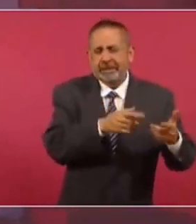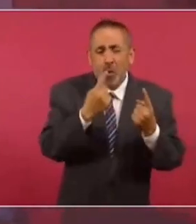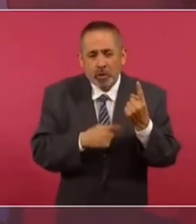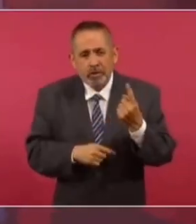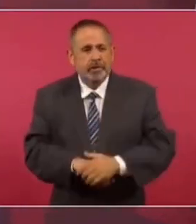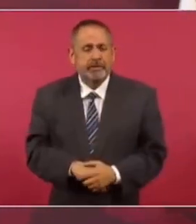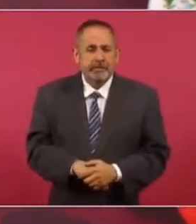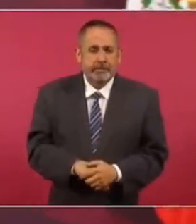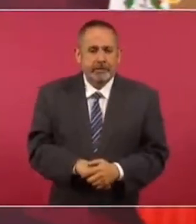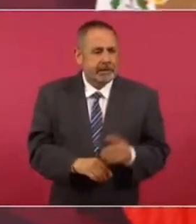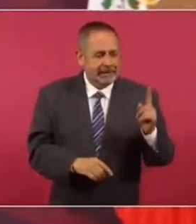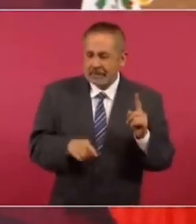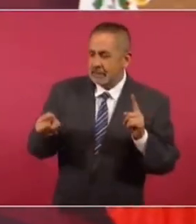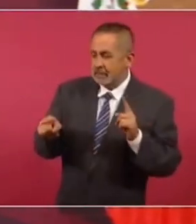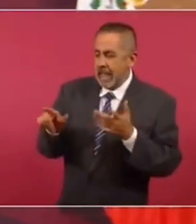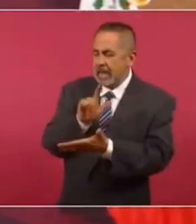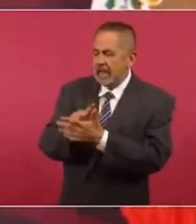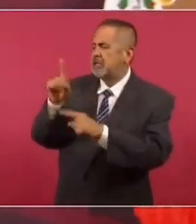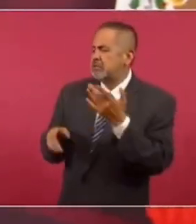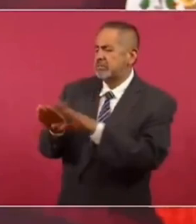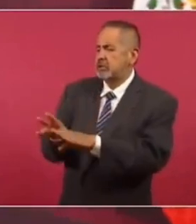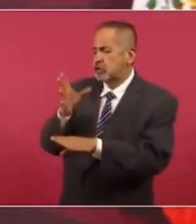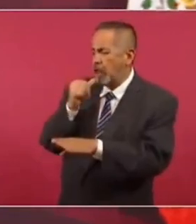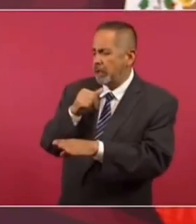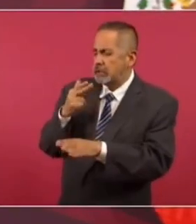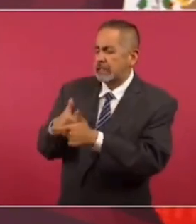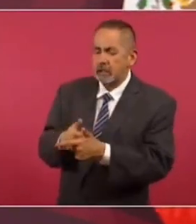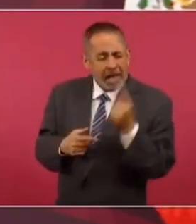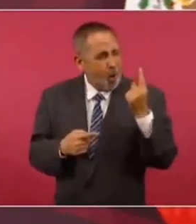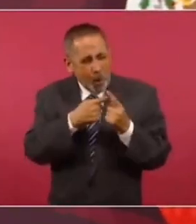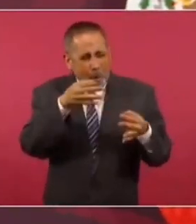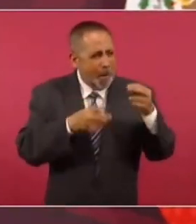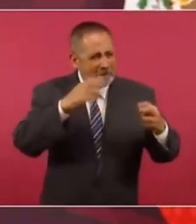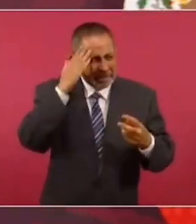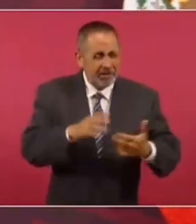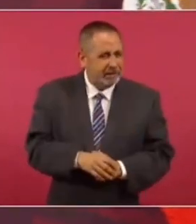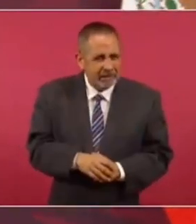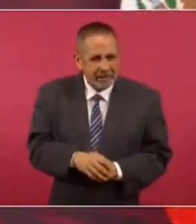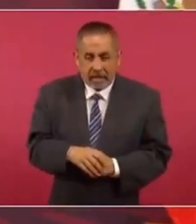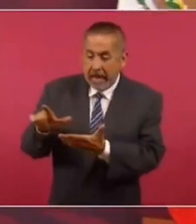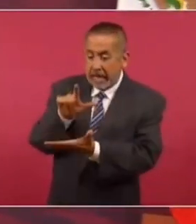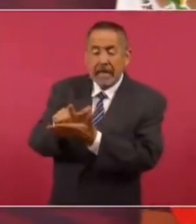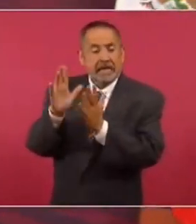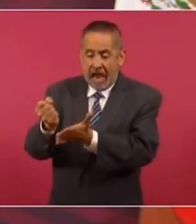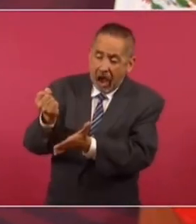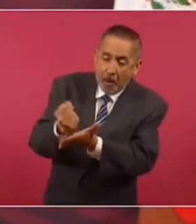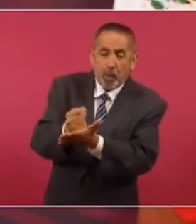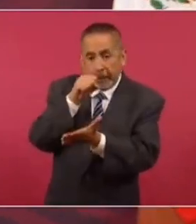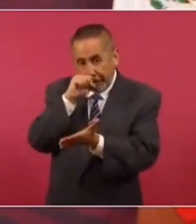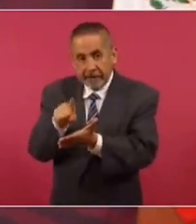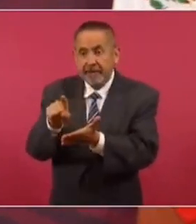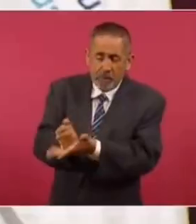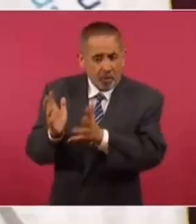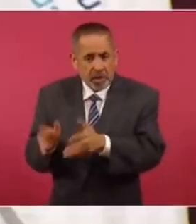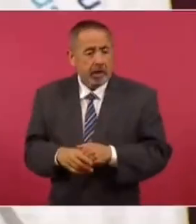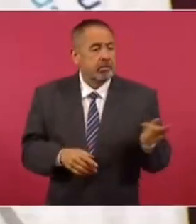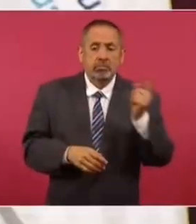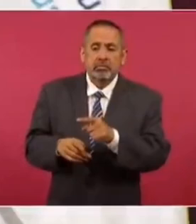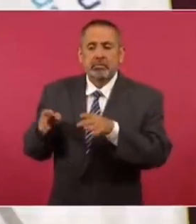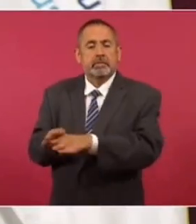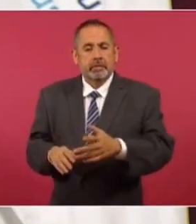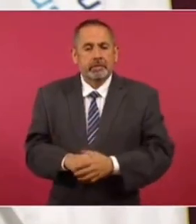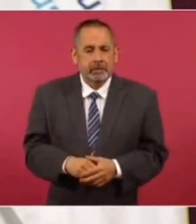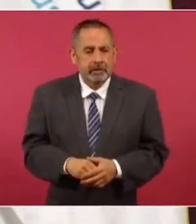imagínense suspender una ley, un ministro, una ley aprobada en el Congreso. Si hay un